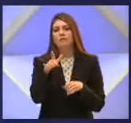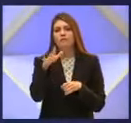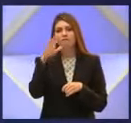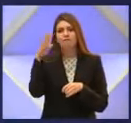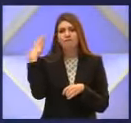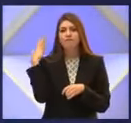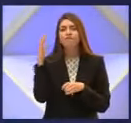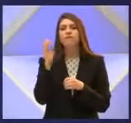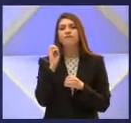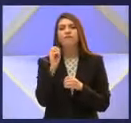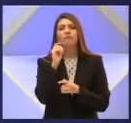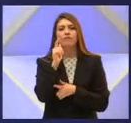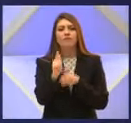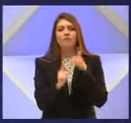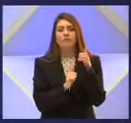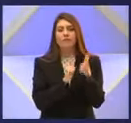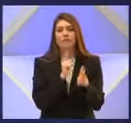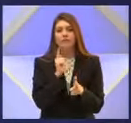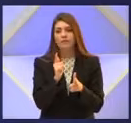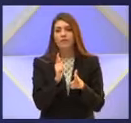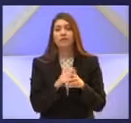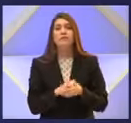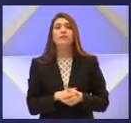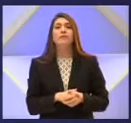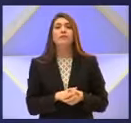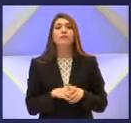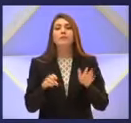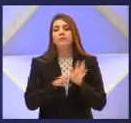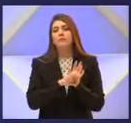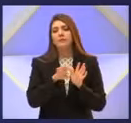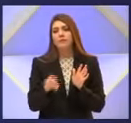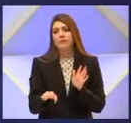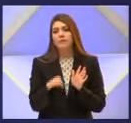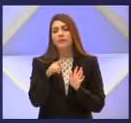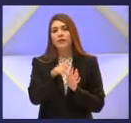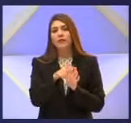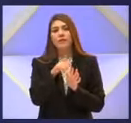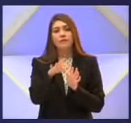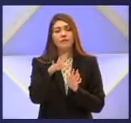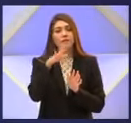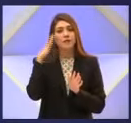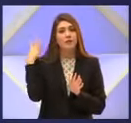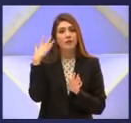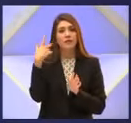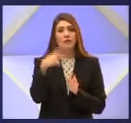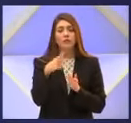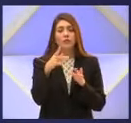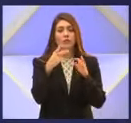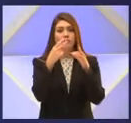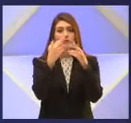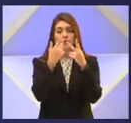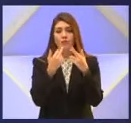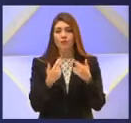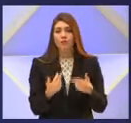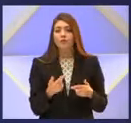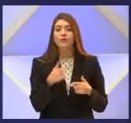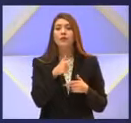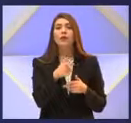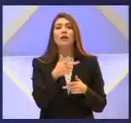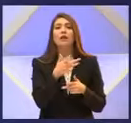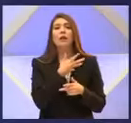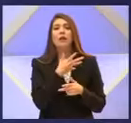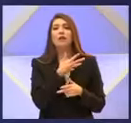para tener una idea la velocidad de escape de una partícula del campo terrestre en este tener 11